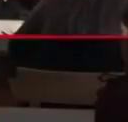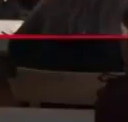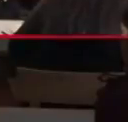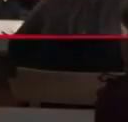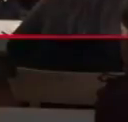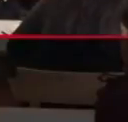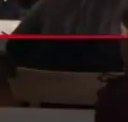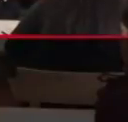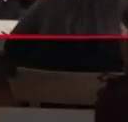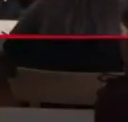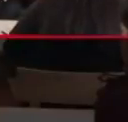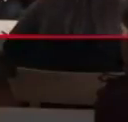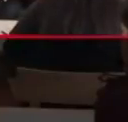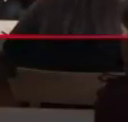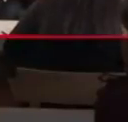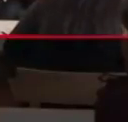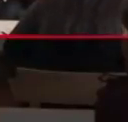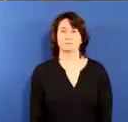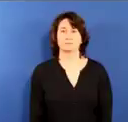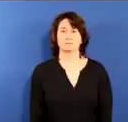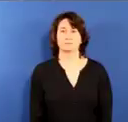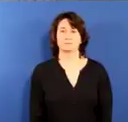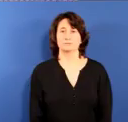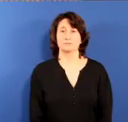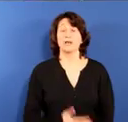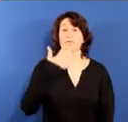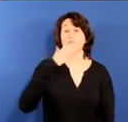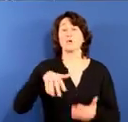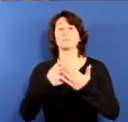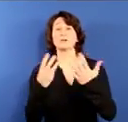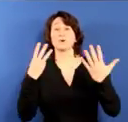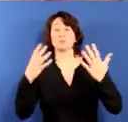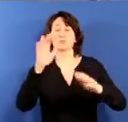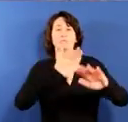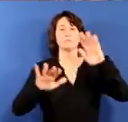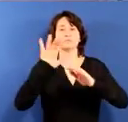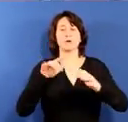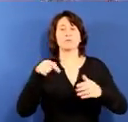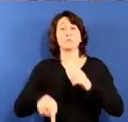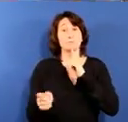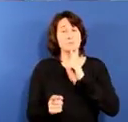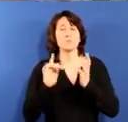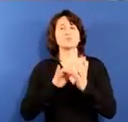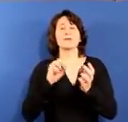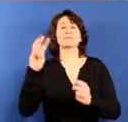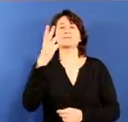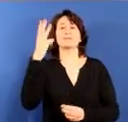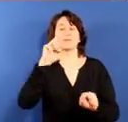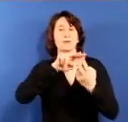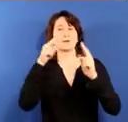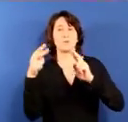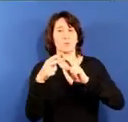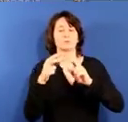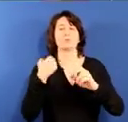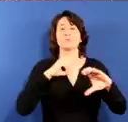Entre el 5 y el 8 de marzo se celebrará en Bilbao el tercer encuentro de Comunicación, Cultura y Desarrollo con la participación del Departamento de